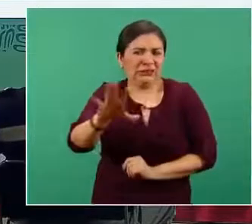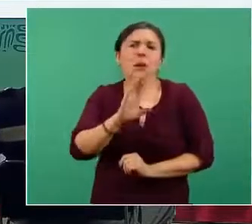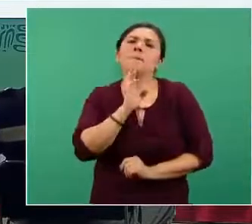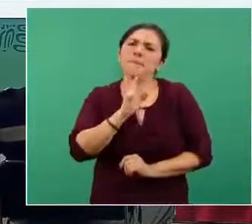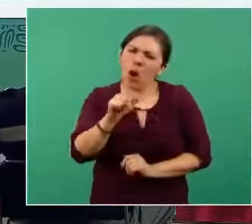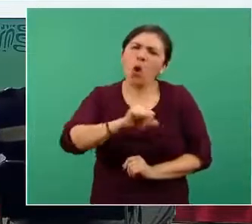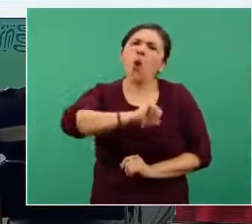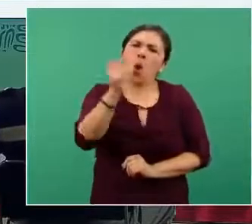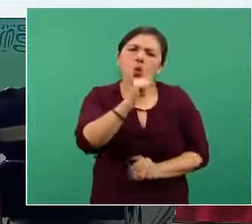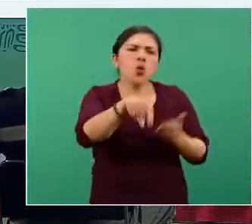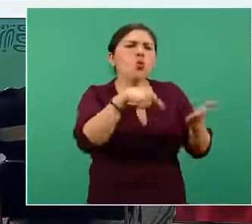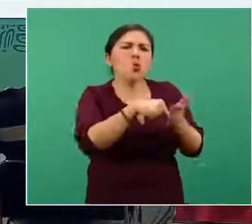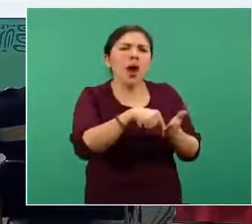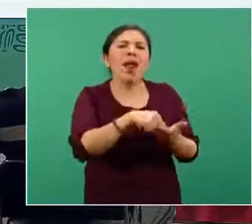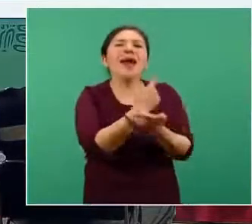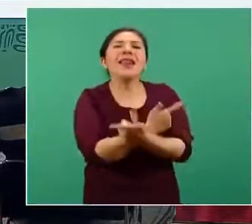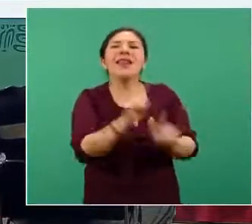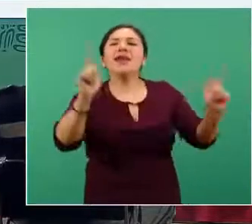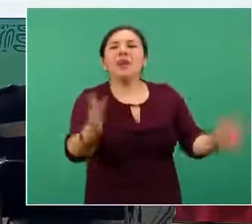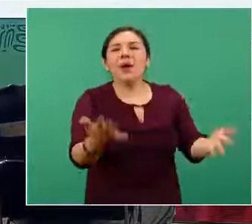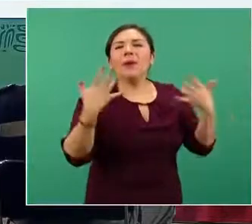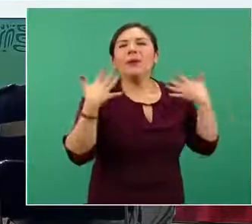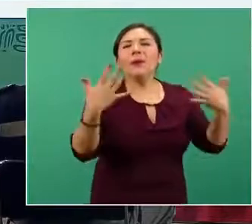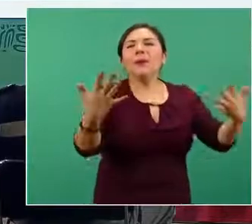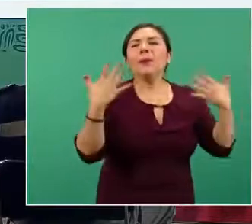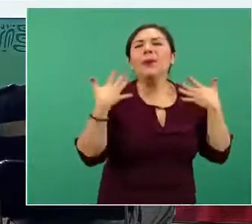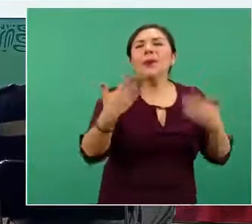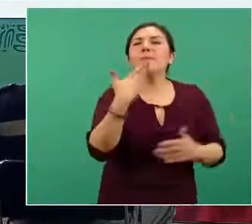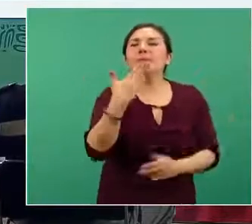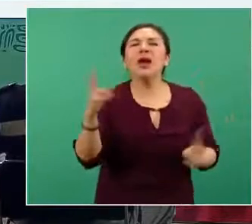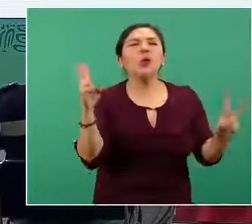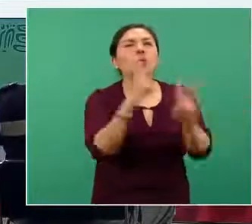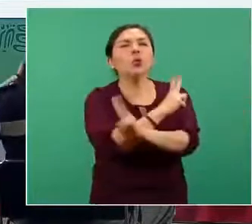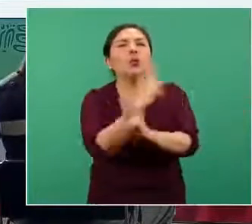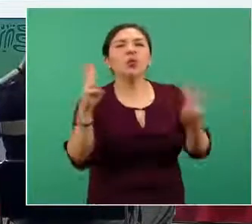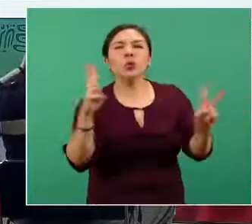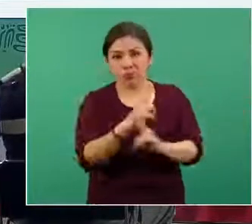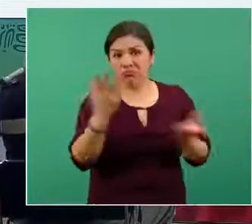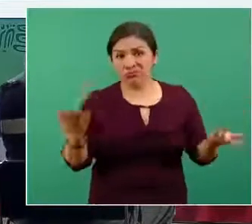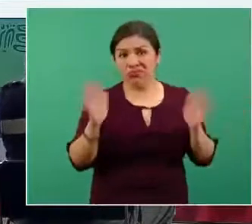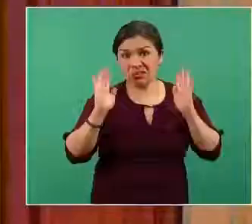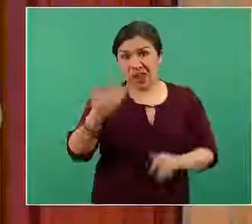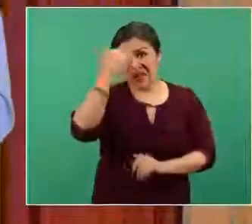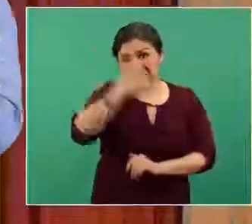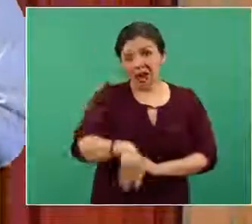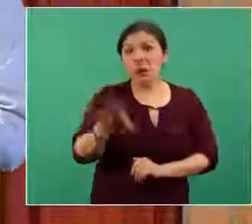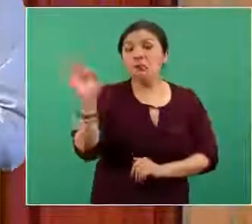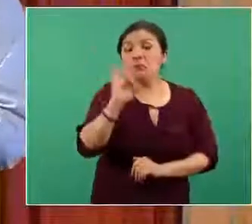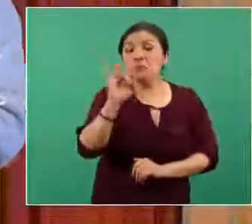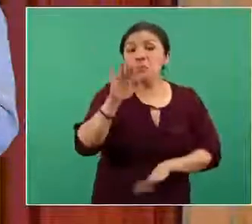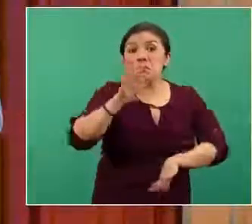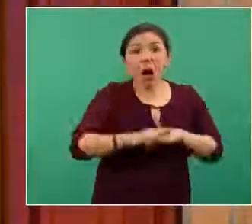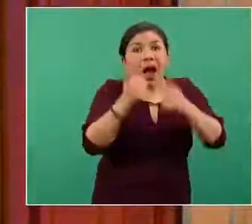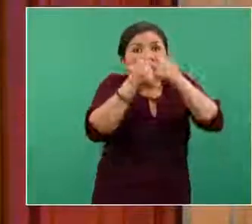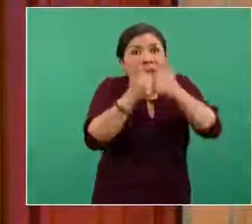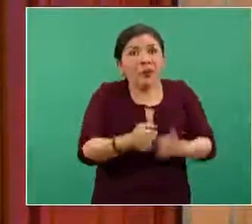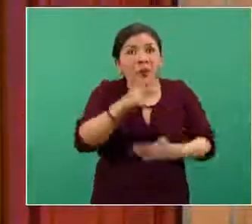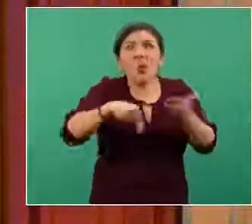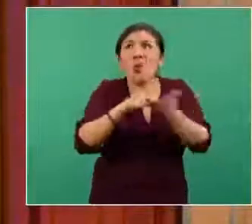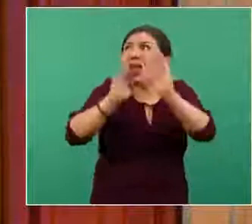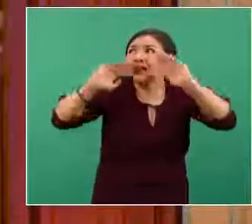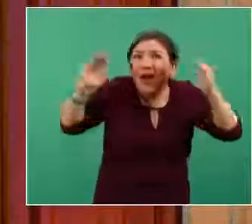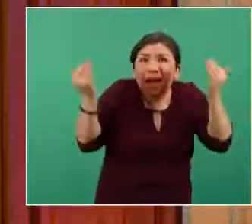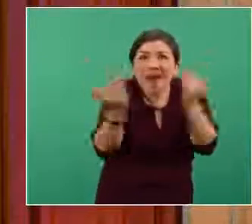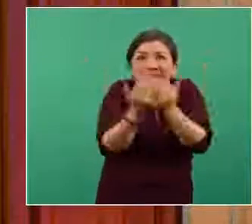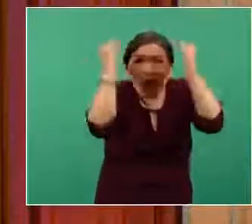elige también lugares al aire libre o con buena ventilación. Está demostrado que si pasamos mucho tiempo en lugares cerrados